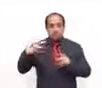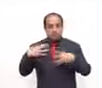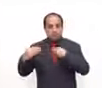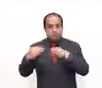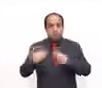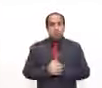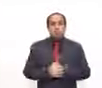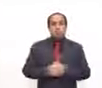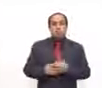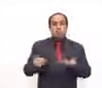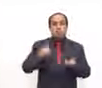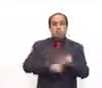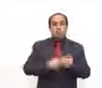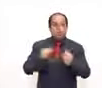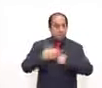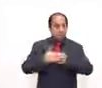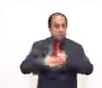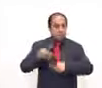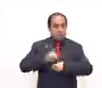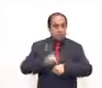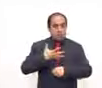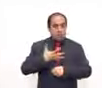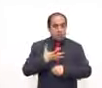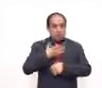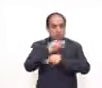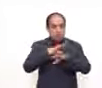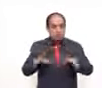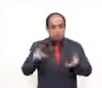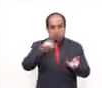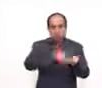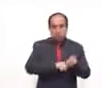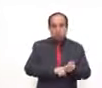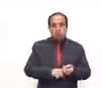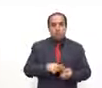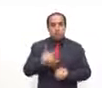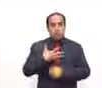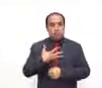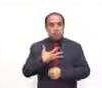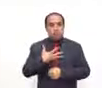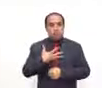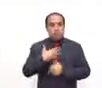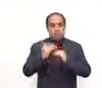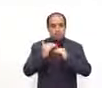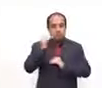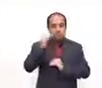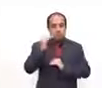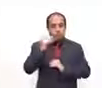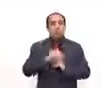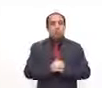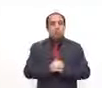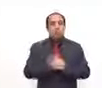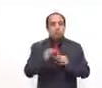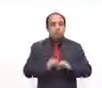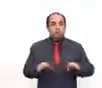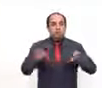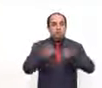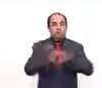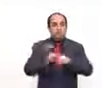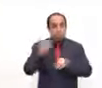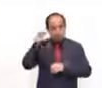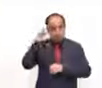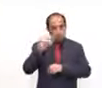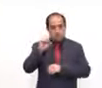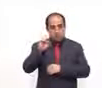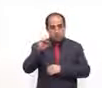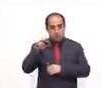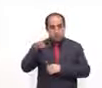ustedes saben, en los siguientes días, porque ya ha habido anuncios particulares, estamos en un incremento importante de camas en Sedena, en el